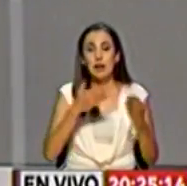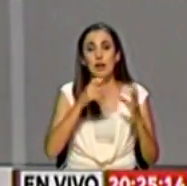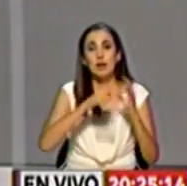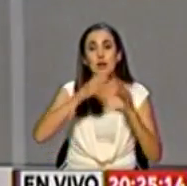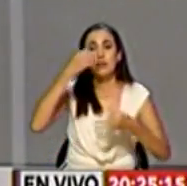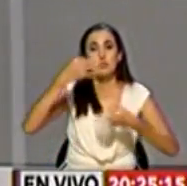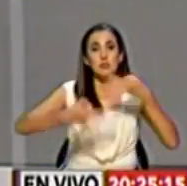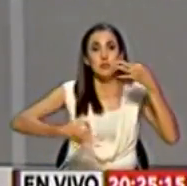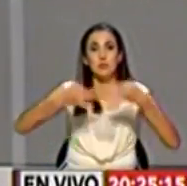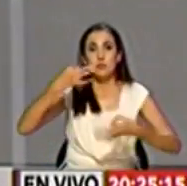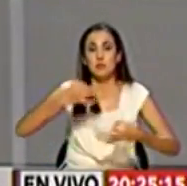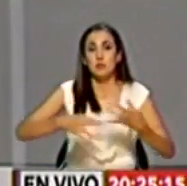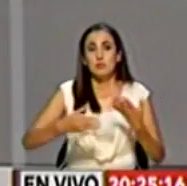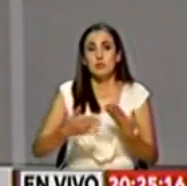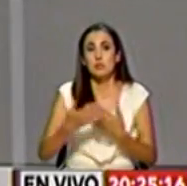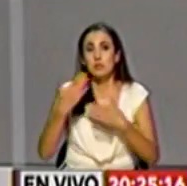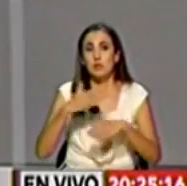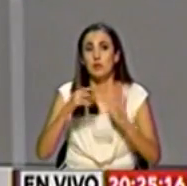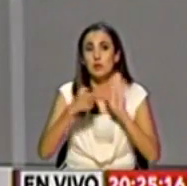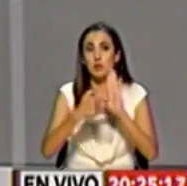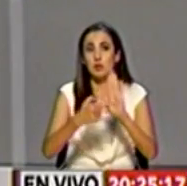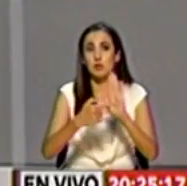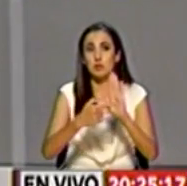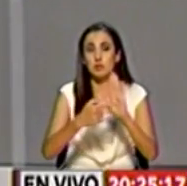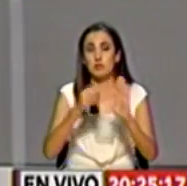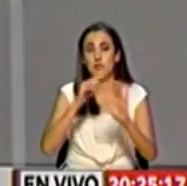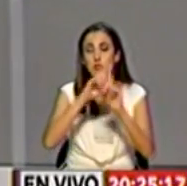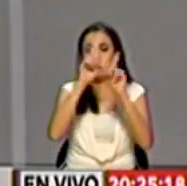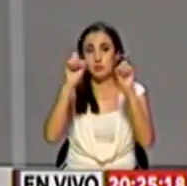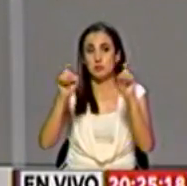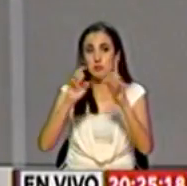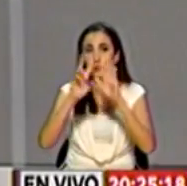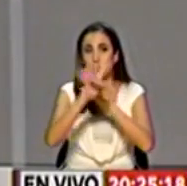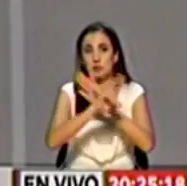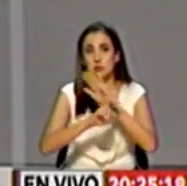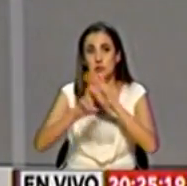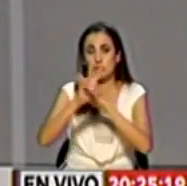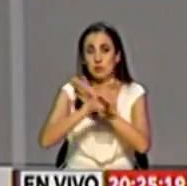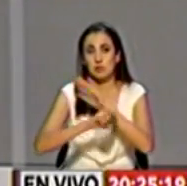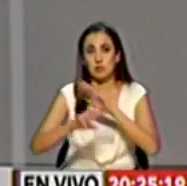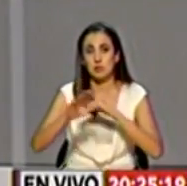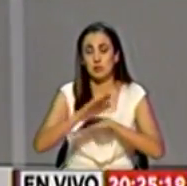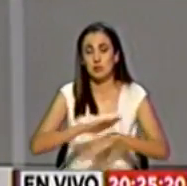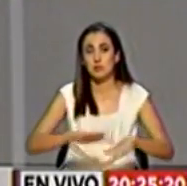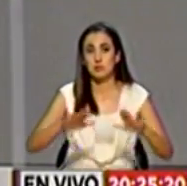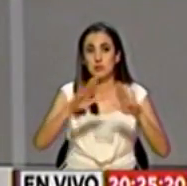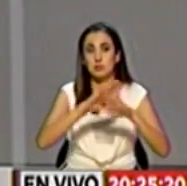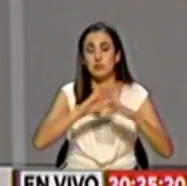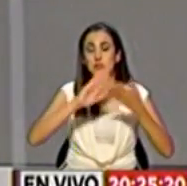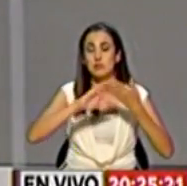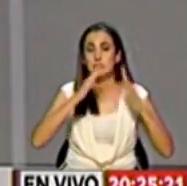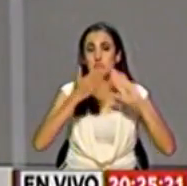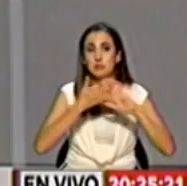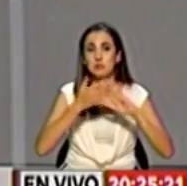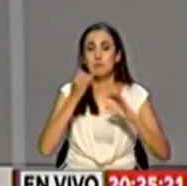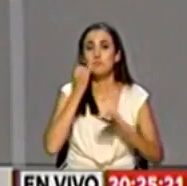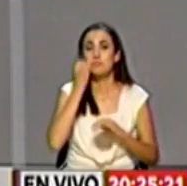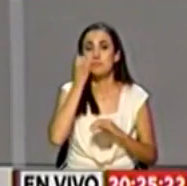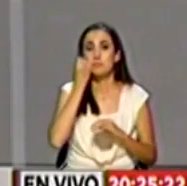judicial que sienta un precedente sobre la consulta previa para la explotación de recursos naturales en las comunidades